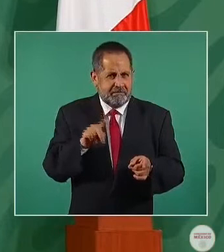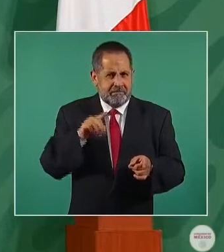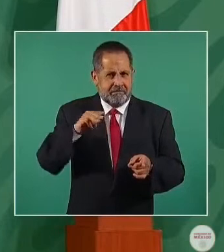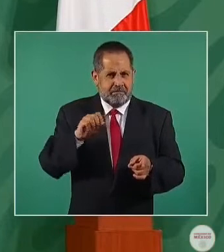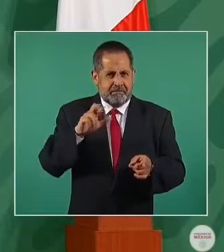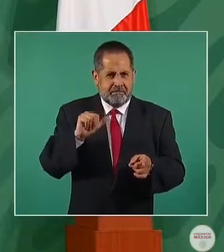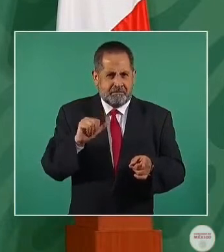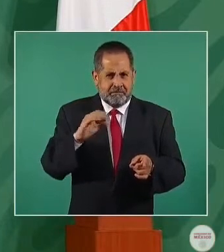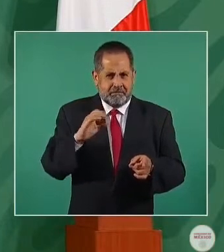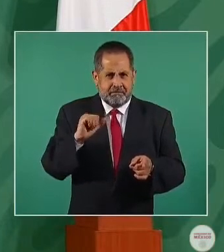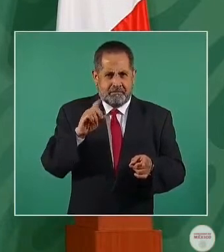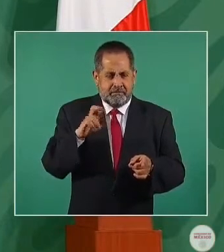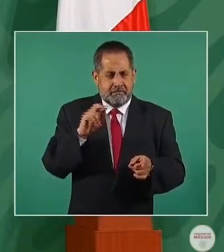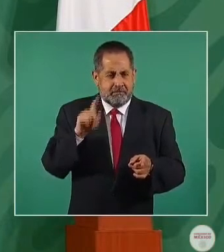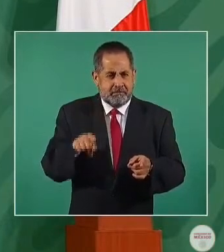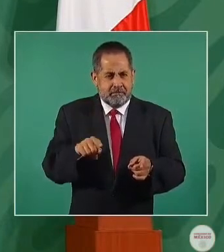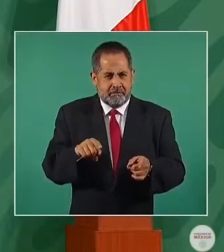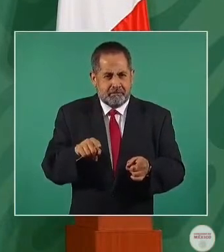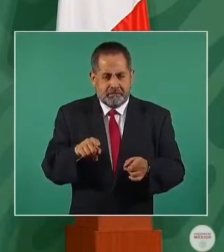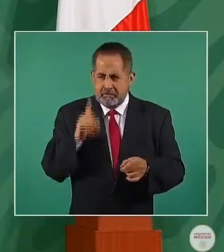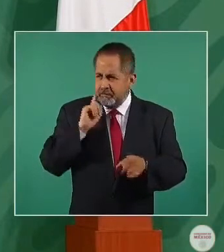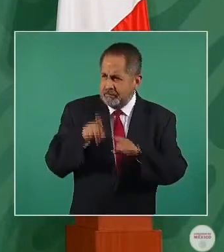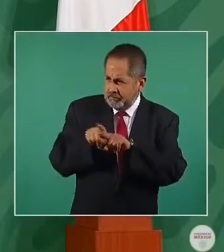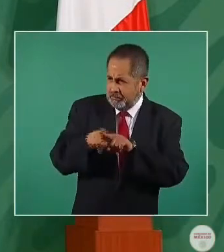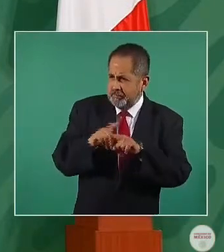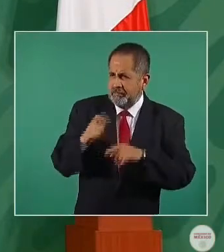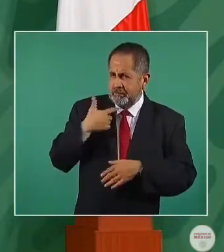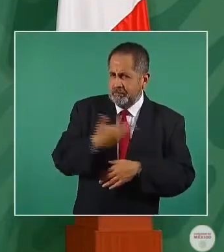¿Es la hermana del expresidente?